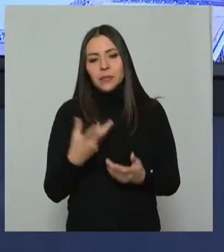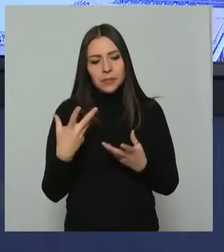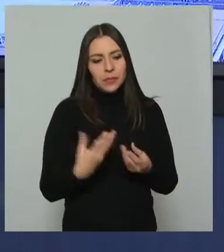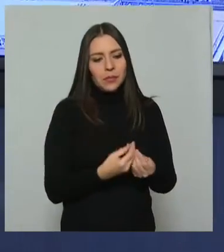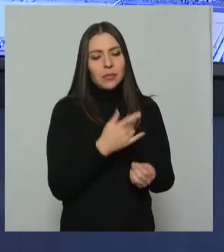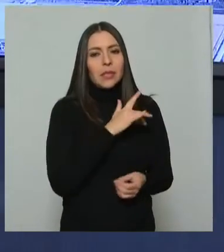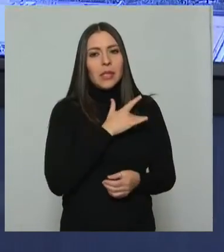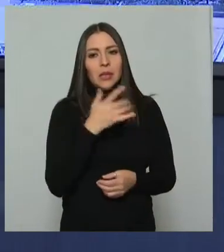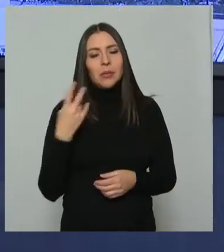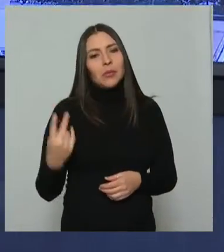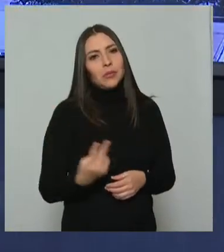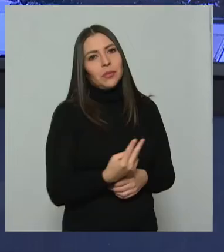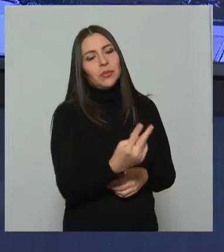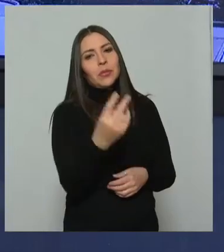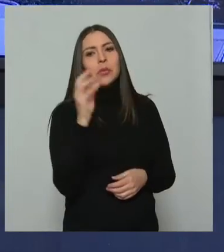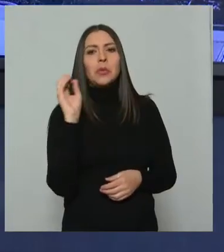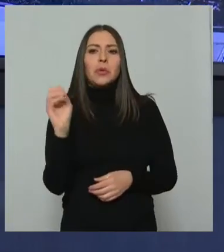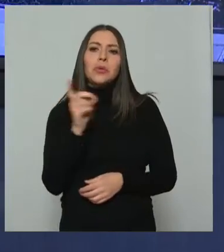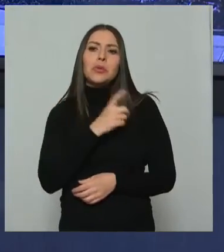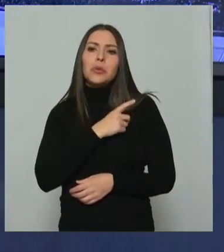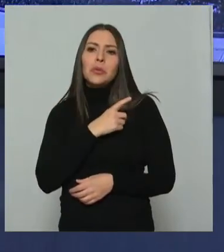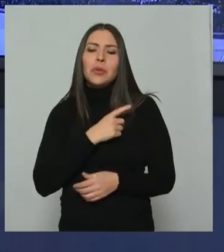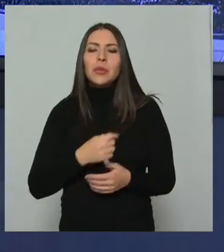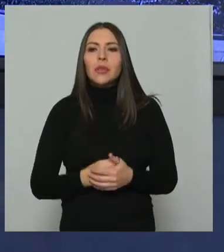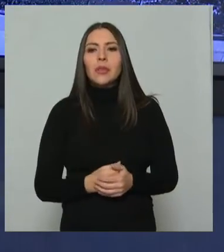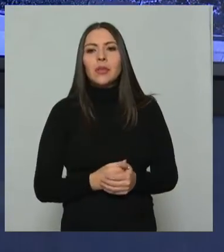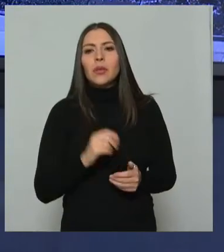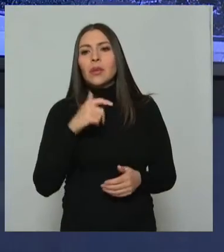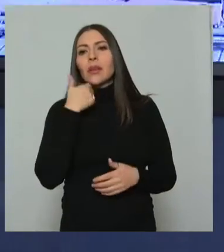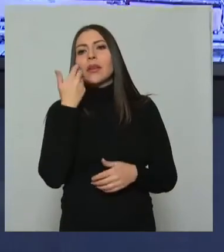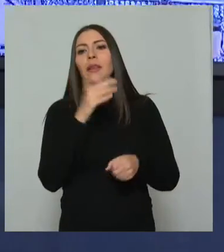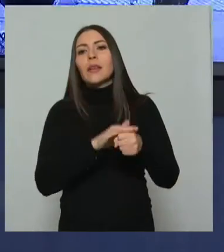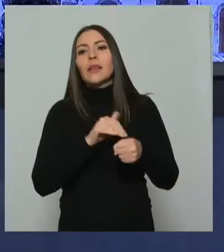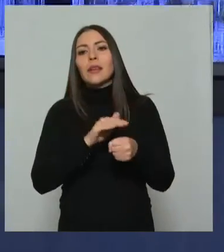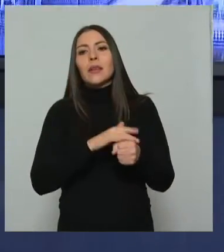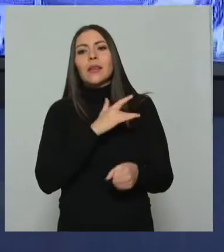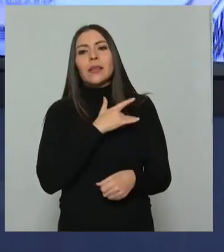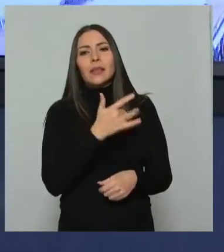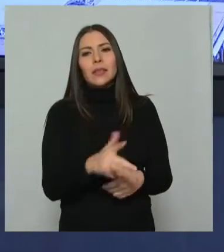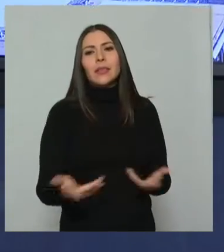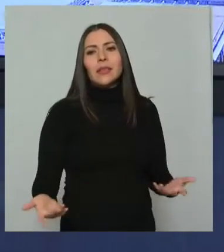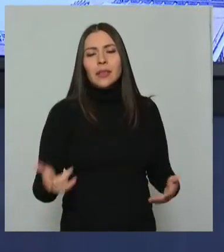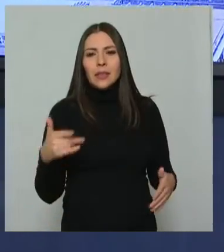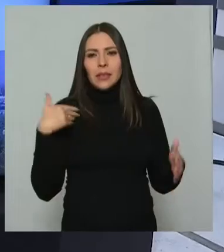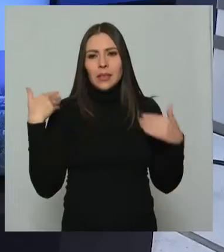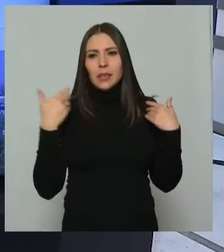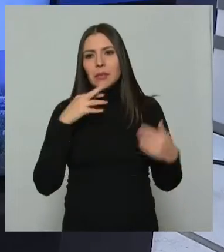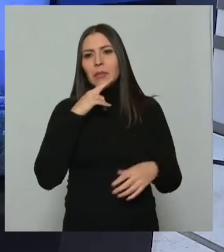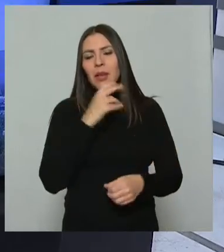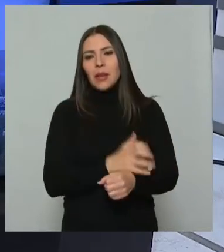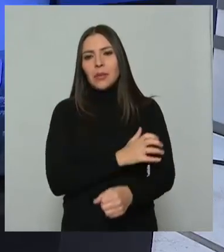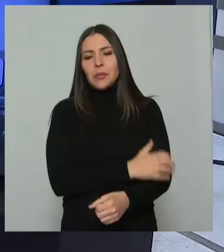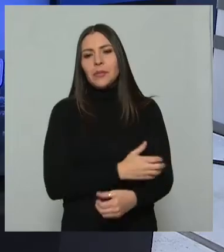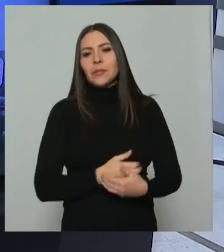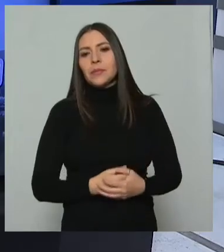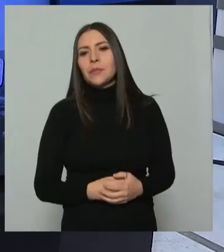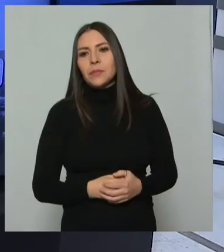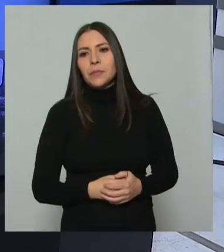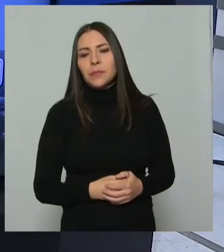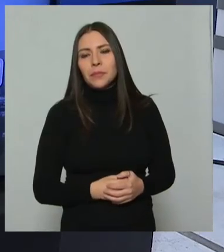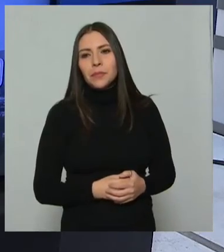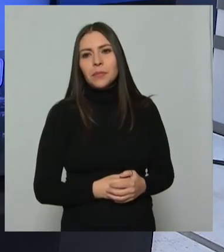persona de la que estén enamorados. O solos, o solas. O de la que quieran enamorarse. Pero se disfruta mejor acompañados. Totalmente de